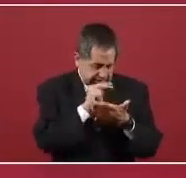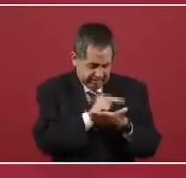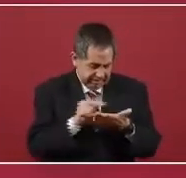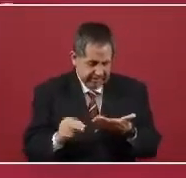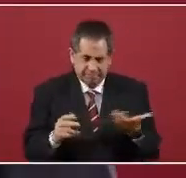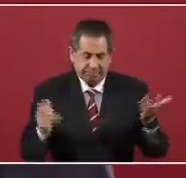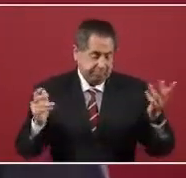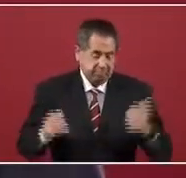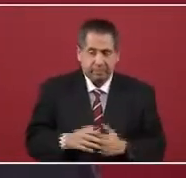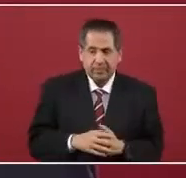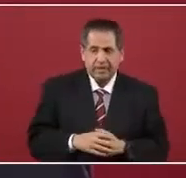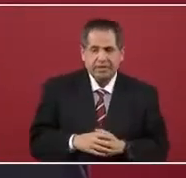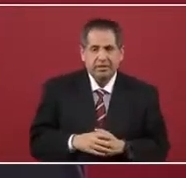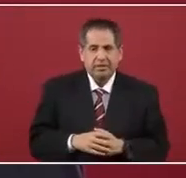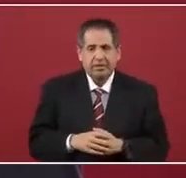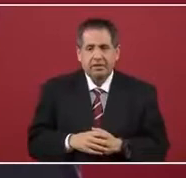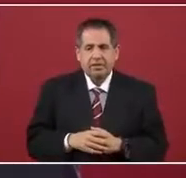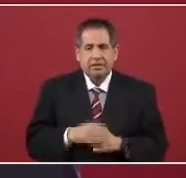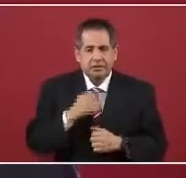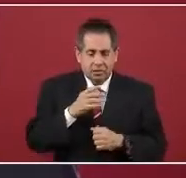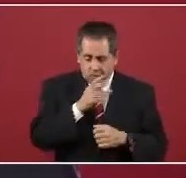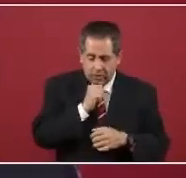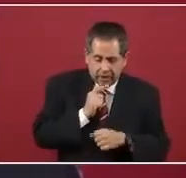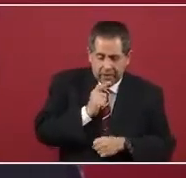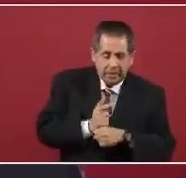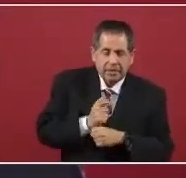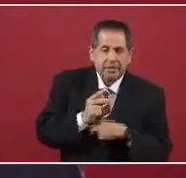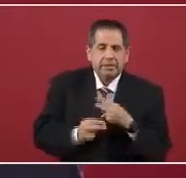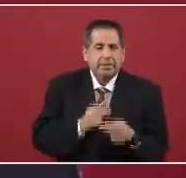poder tener un buen diagnóstico.